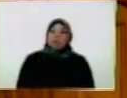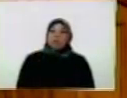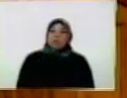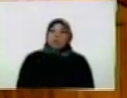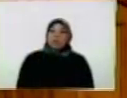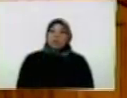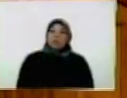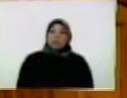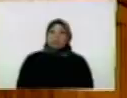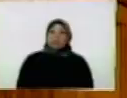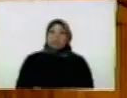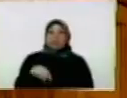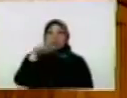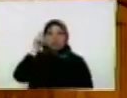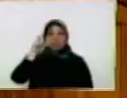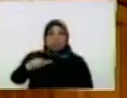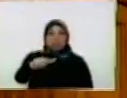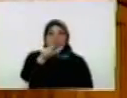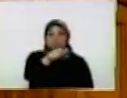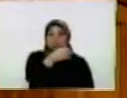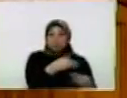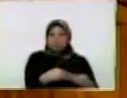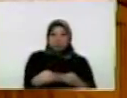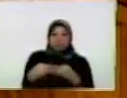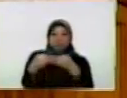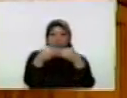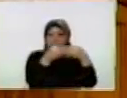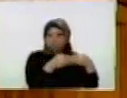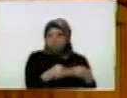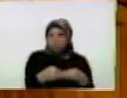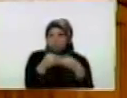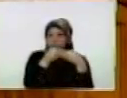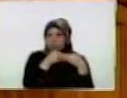toda su vida, y esto es para que el pueblo de a pie como nosotros,